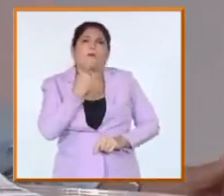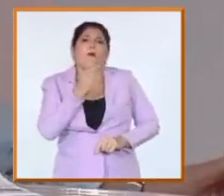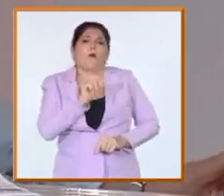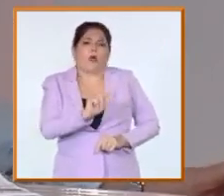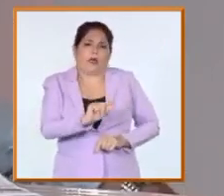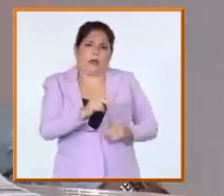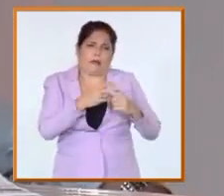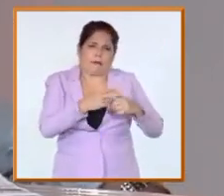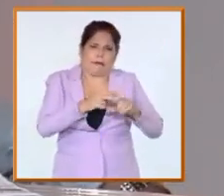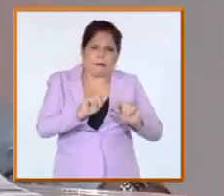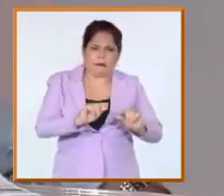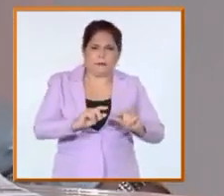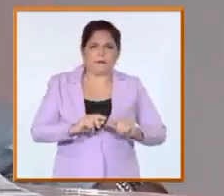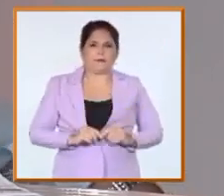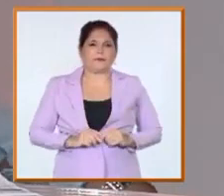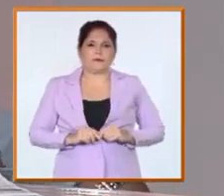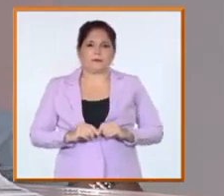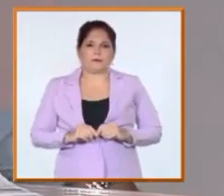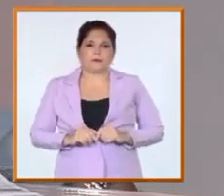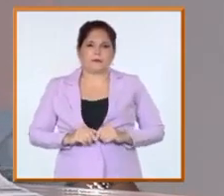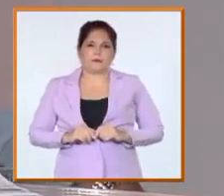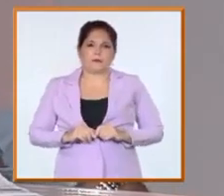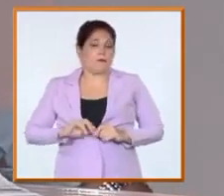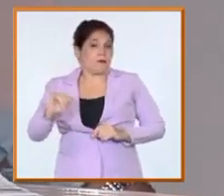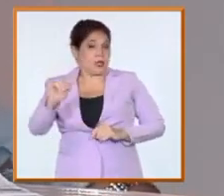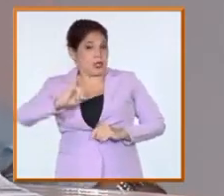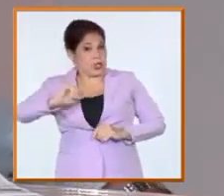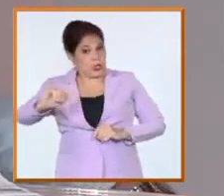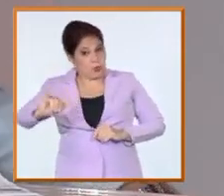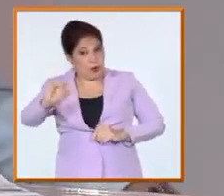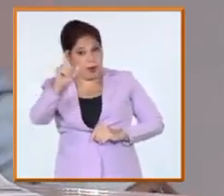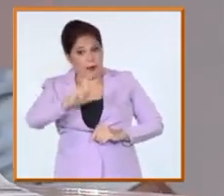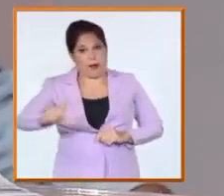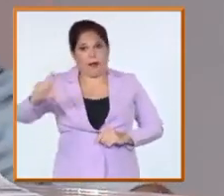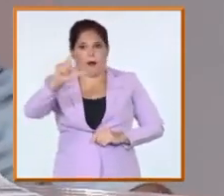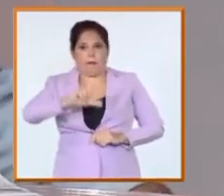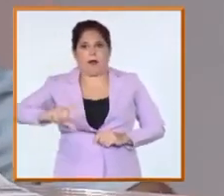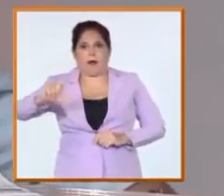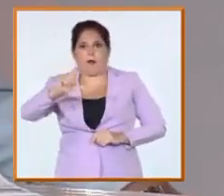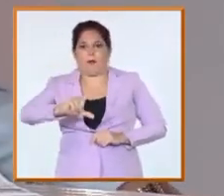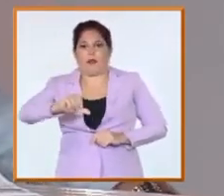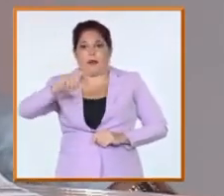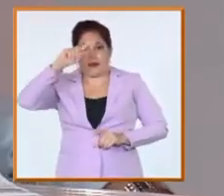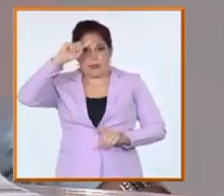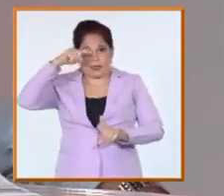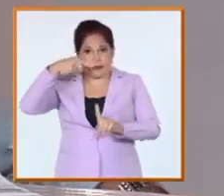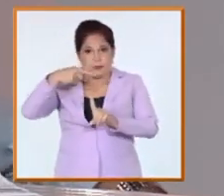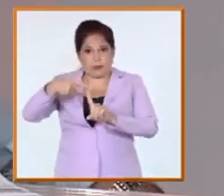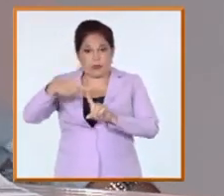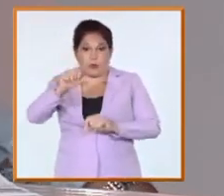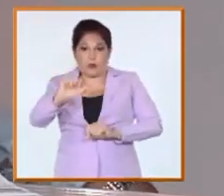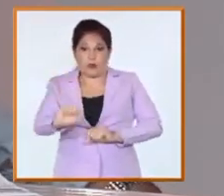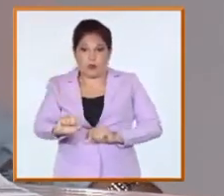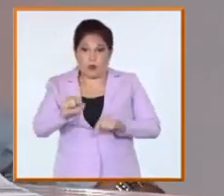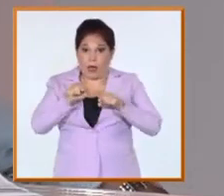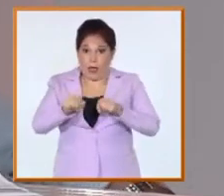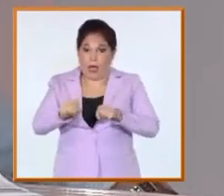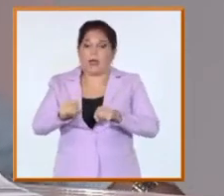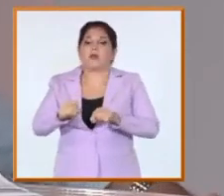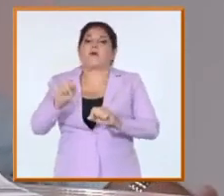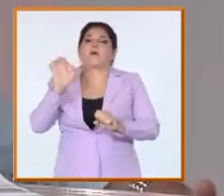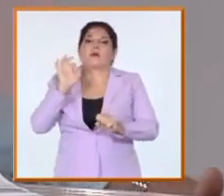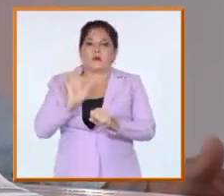muy poquito caso por resolver igual que el Camagüey en la zona de Santa Cruz del Sur que también intervino